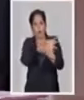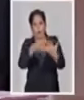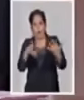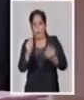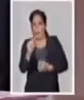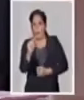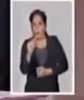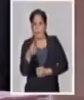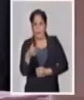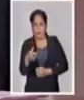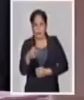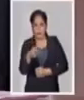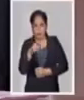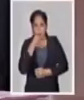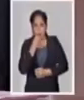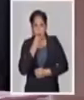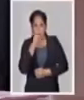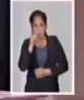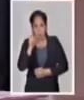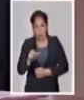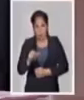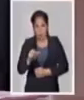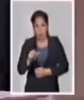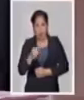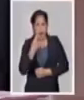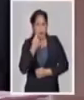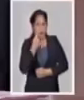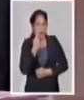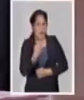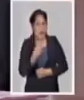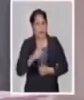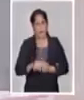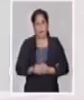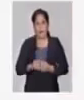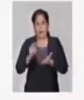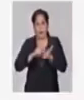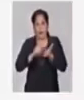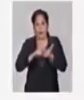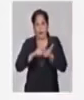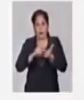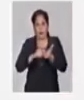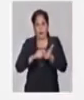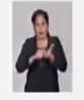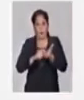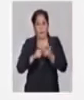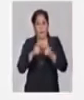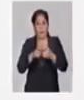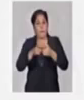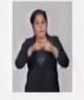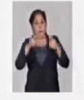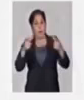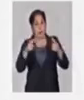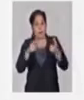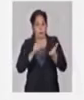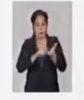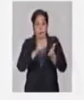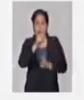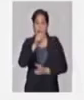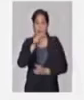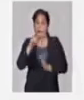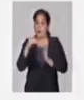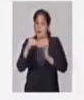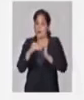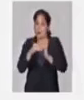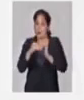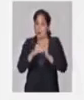precios que va a permitir al consumidor visualizar en la bodega, que digamos que es la mayor red que tenemos hoy, en más de 12.000 bodegas en